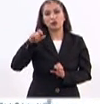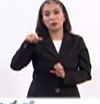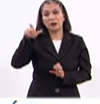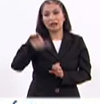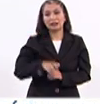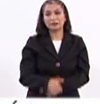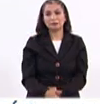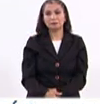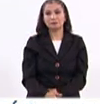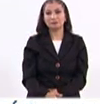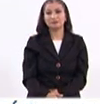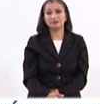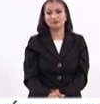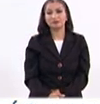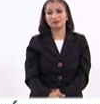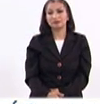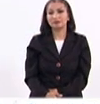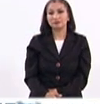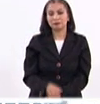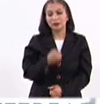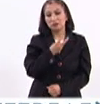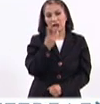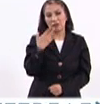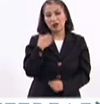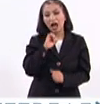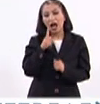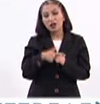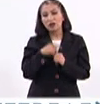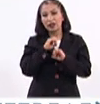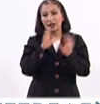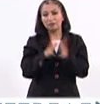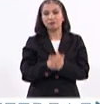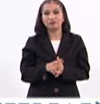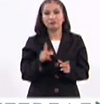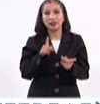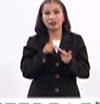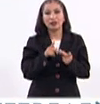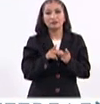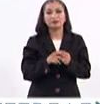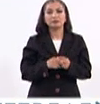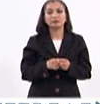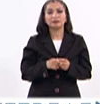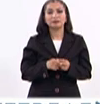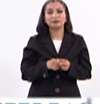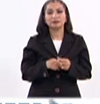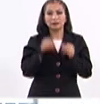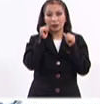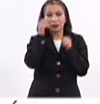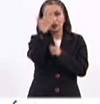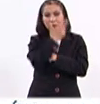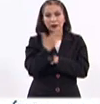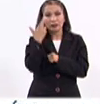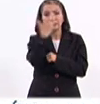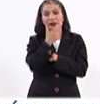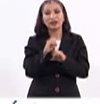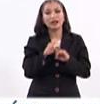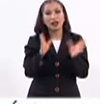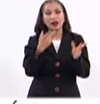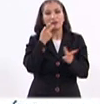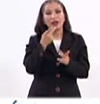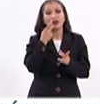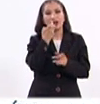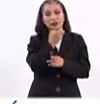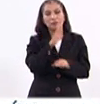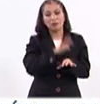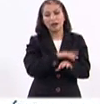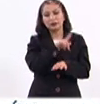estar a la orden y atentos para cualquier situación de aclaración. Perfecto. Muy bien, pues estaremos revisándolo y por supuesto hablando